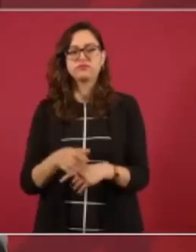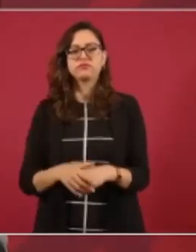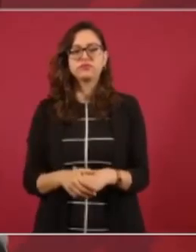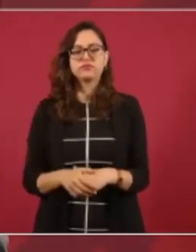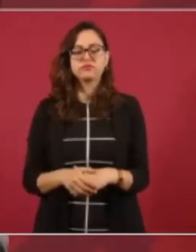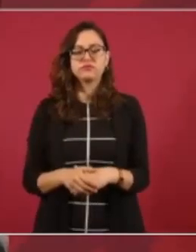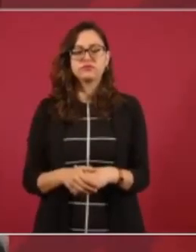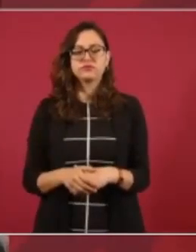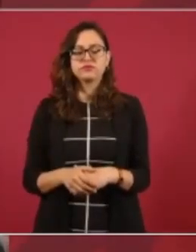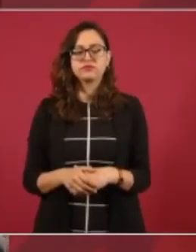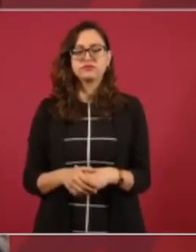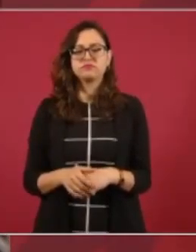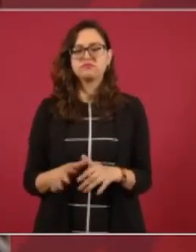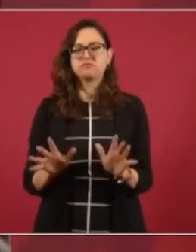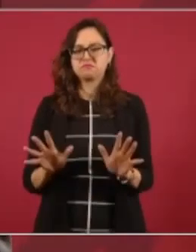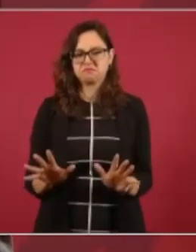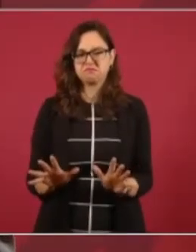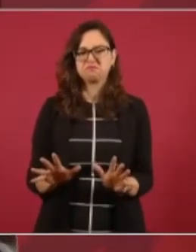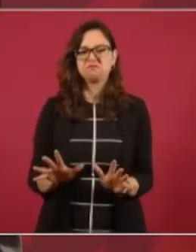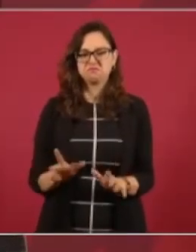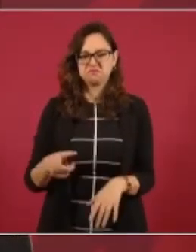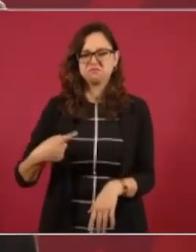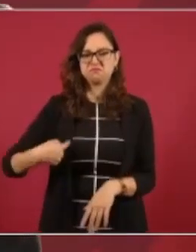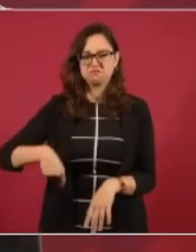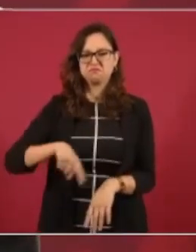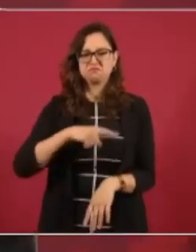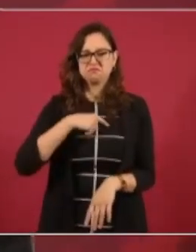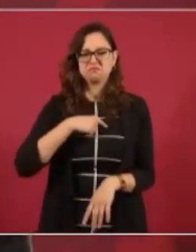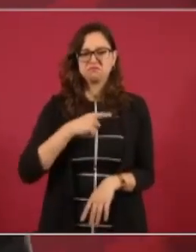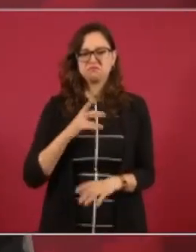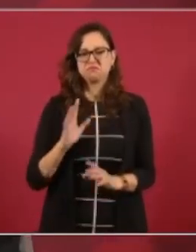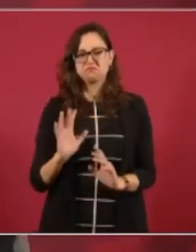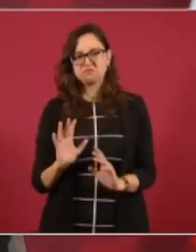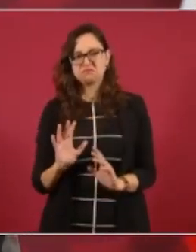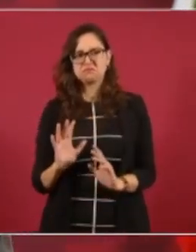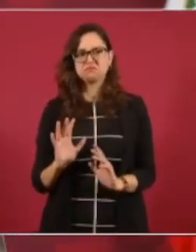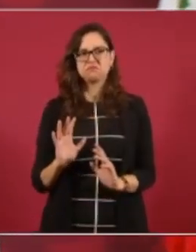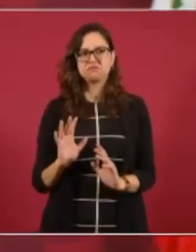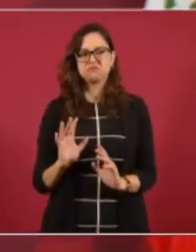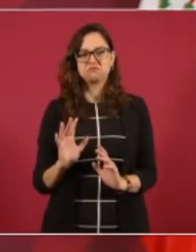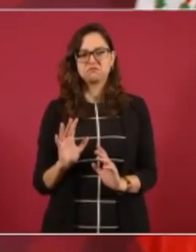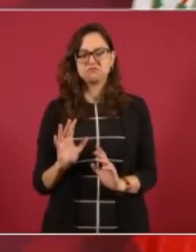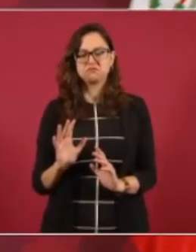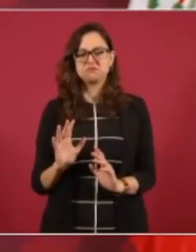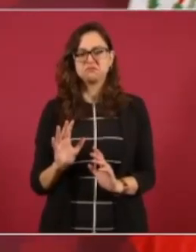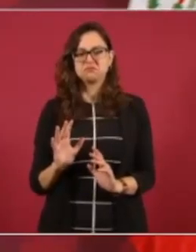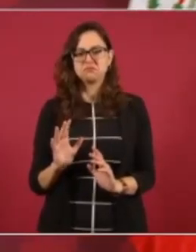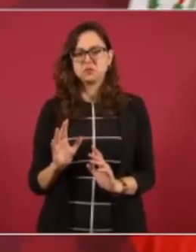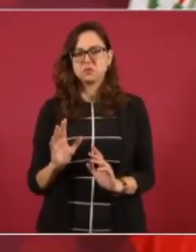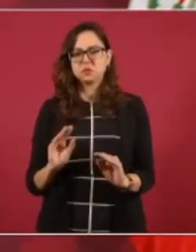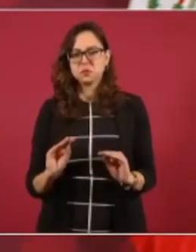o vamos a hacernos los omisos